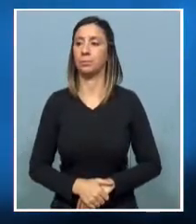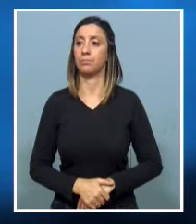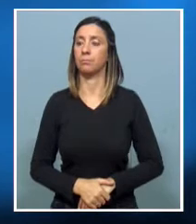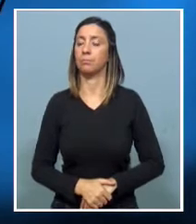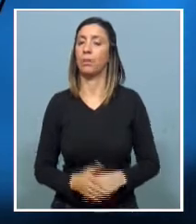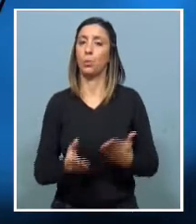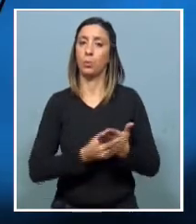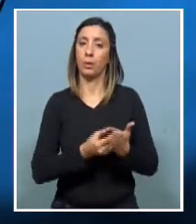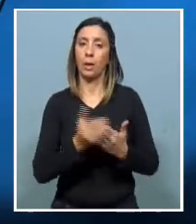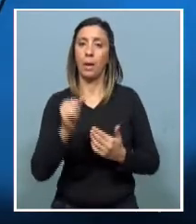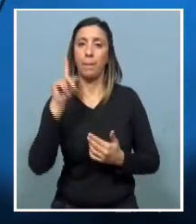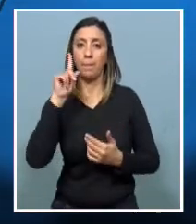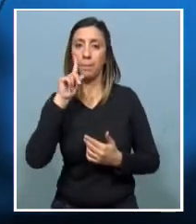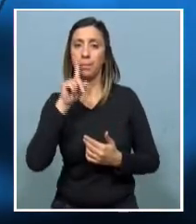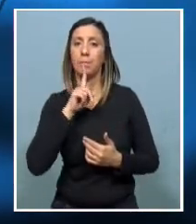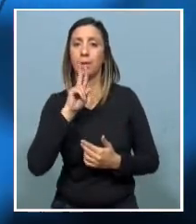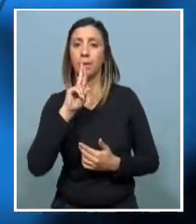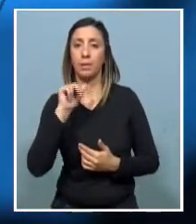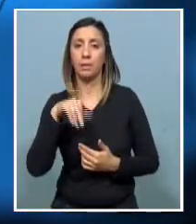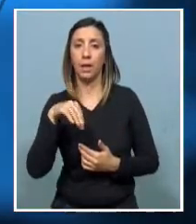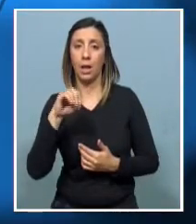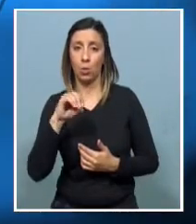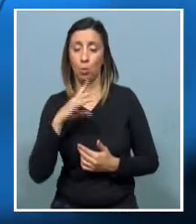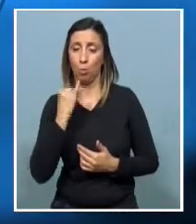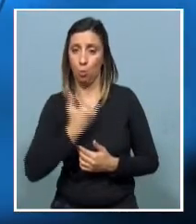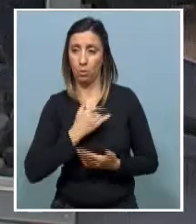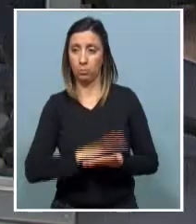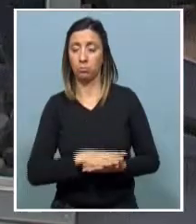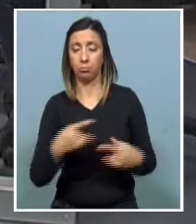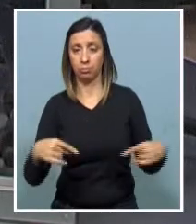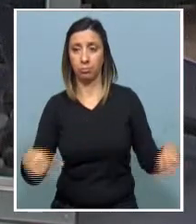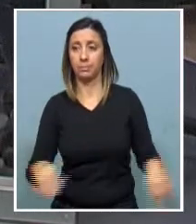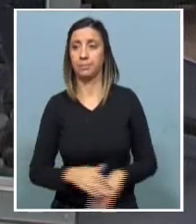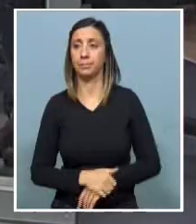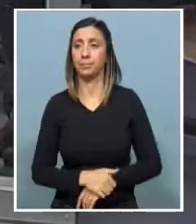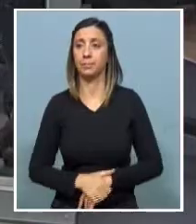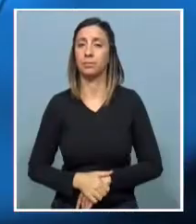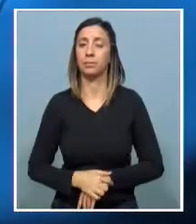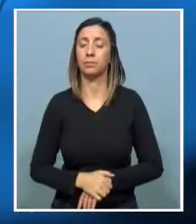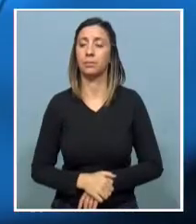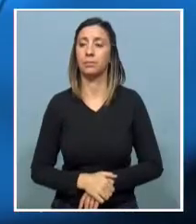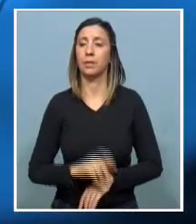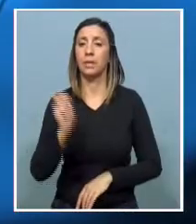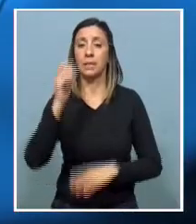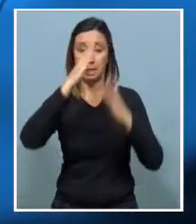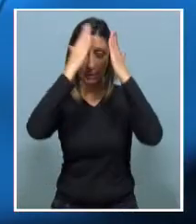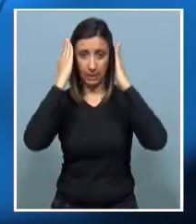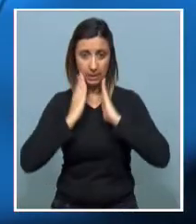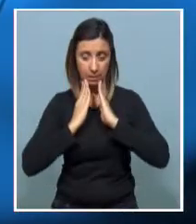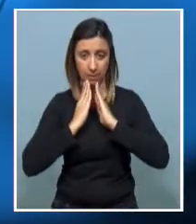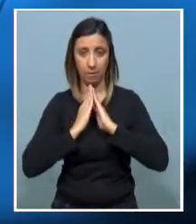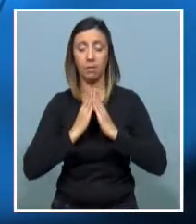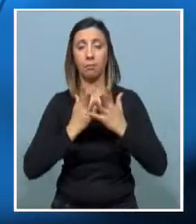vivo con el ministro Amitrano ahora, para que nos diga entonces ahora en el departamento Junín, en Santa Rosa del Conlara,